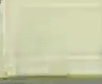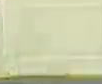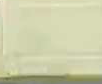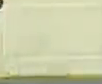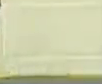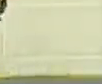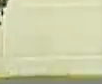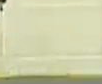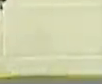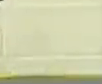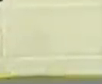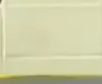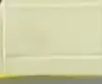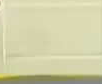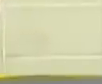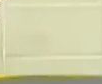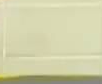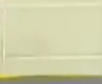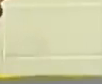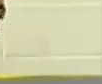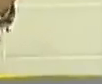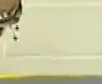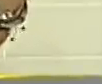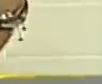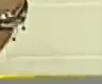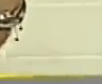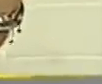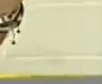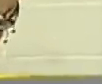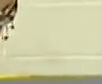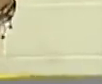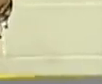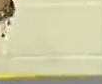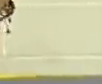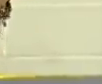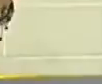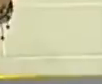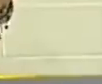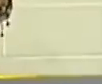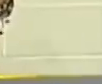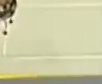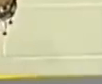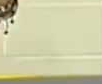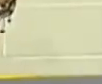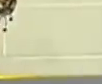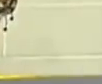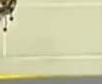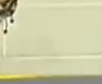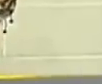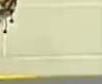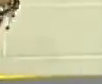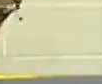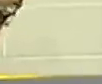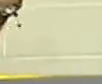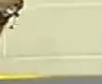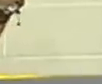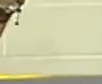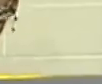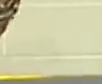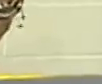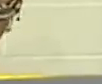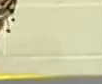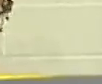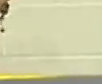vicepresidencia también estará a cargo de Vanessa Montero del movimiento Somos Venezuela ha sido una propuesta que fue